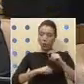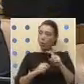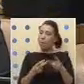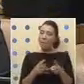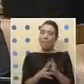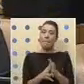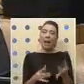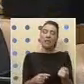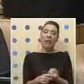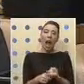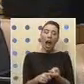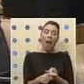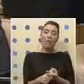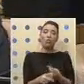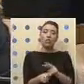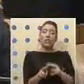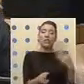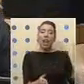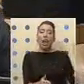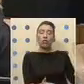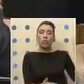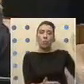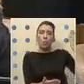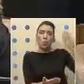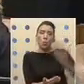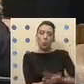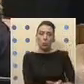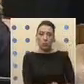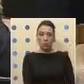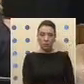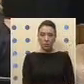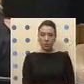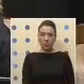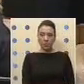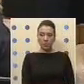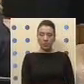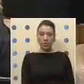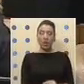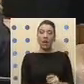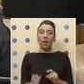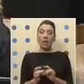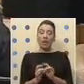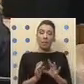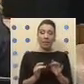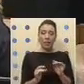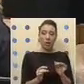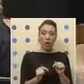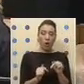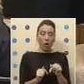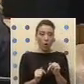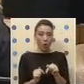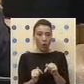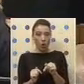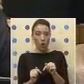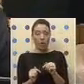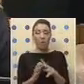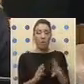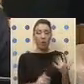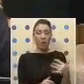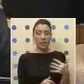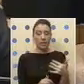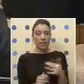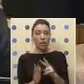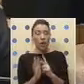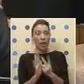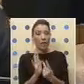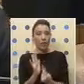más abusos de lo que ya se han estado cometiendo durante muchos años. Y sin duda, el día de hoy es tremendamente necesaria una